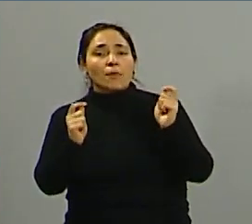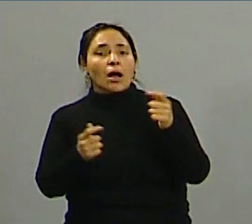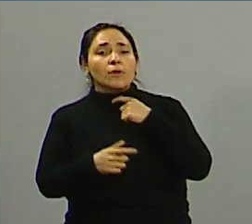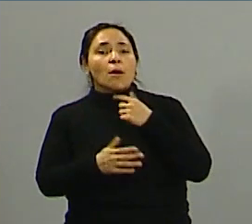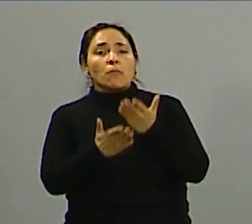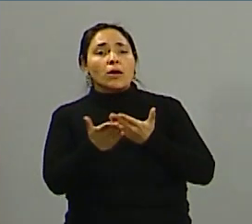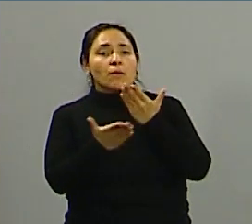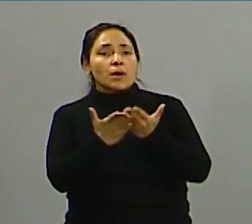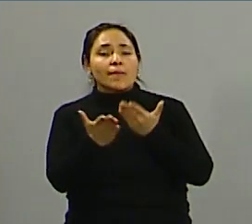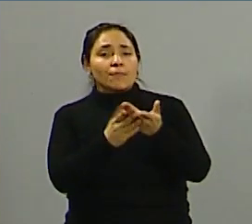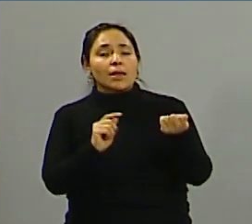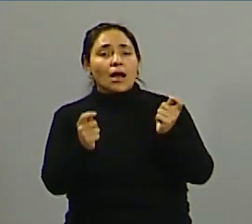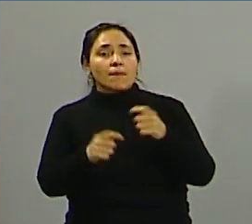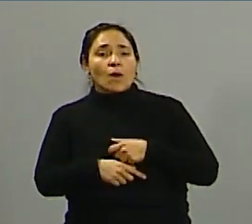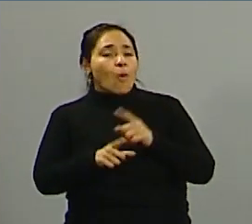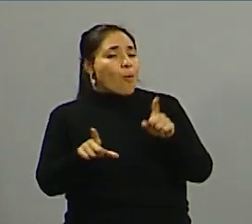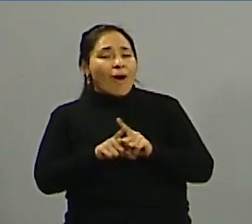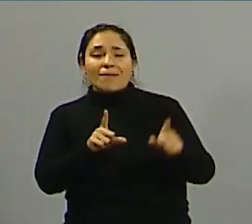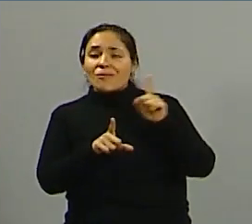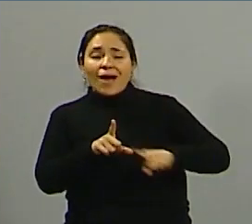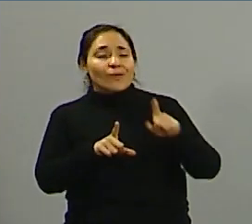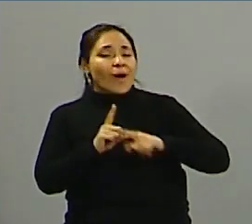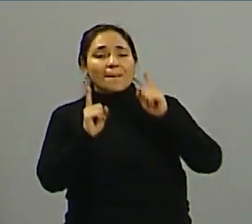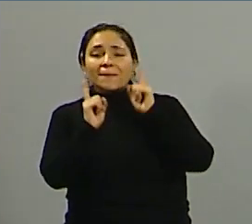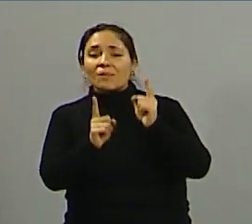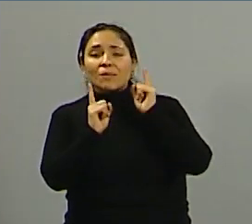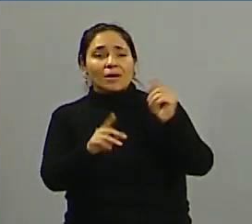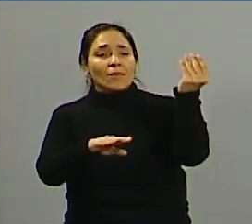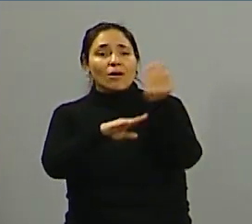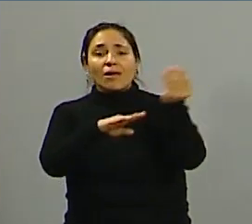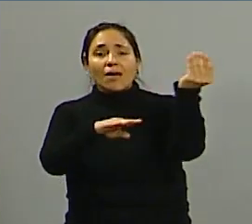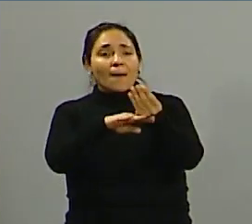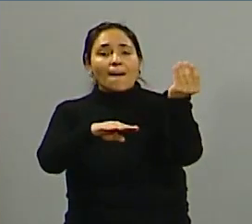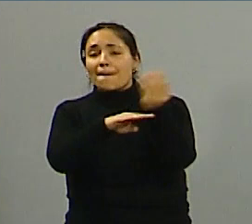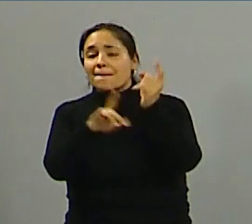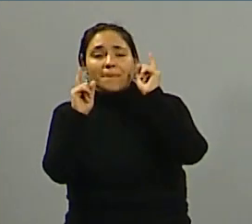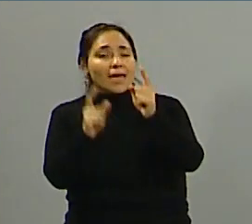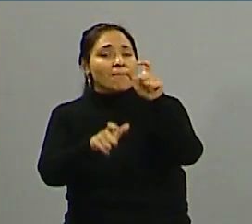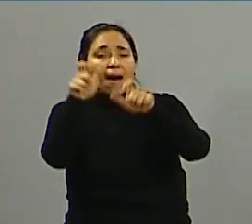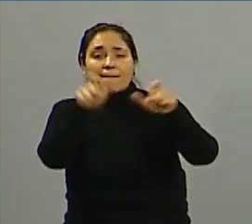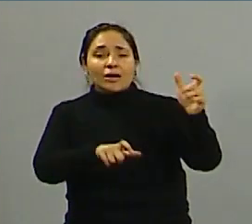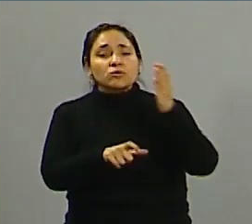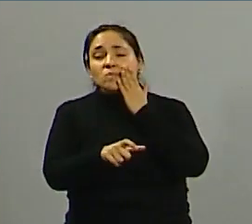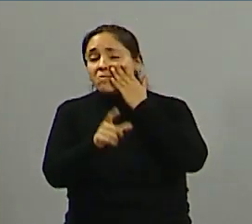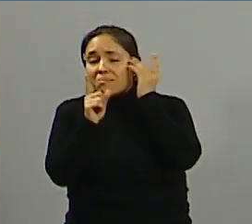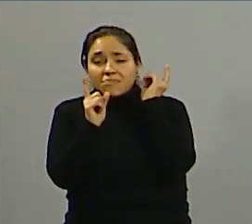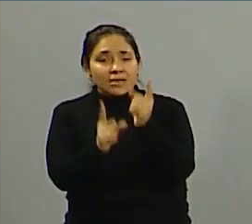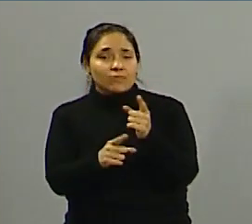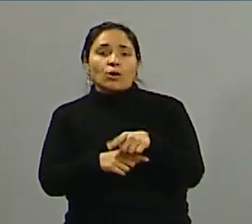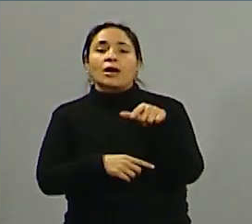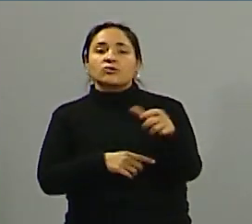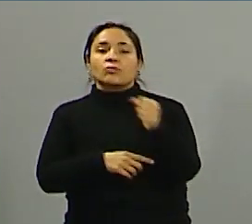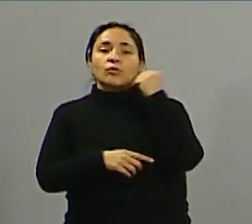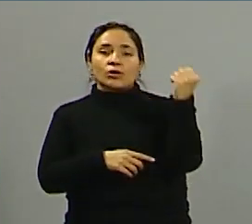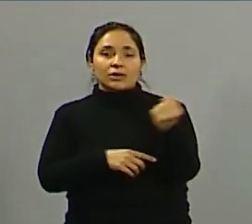Los que manejan tal vez los ejes conductores de un partido político, de una fuerza política, siguen siendo los mismos. Me parece que es el